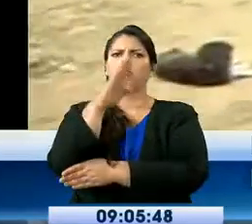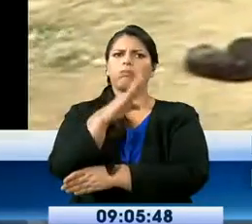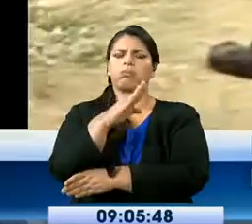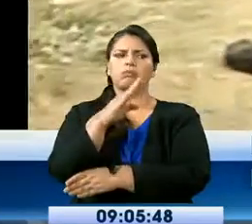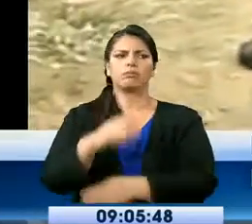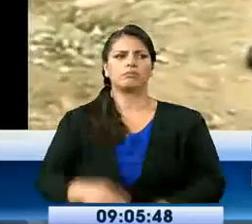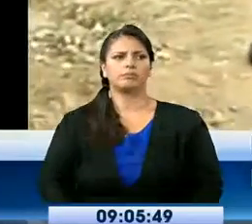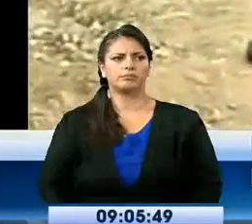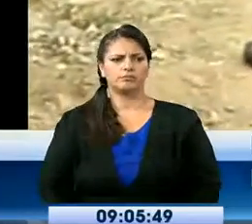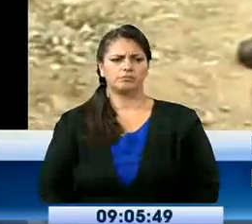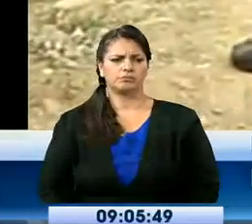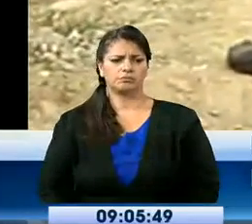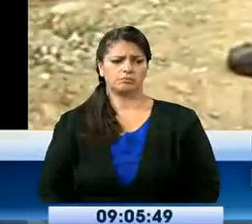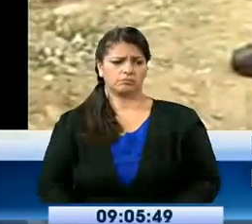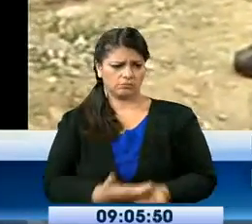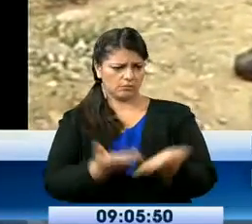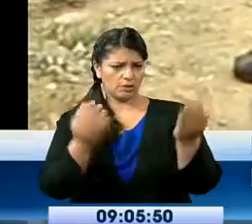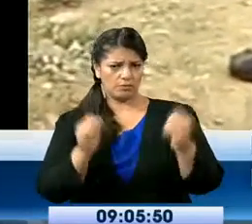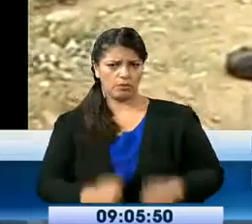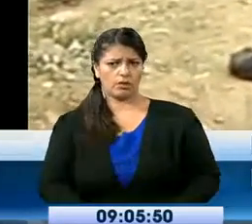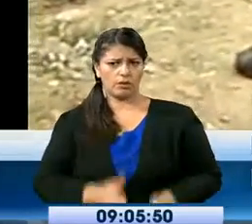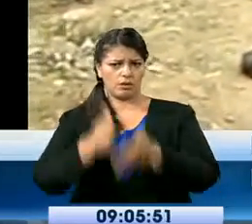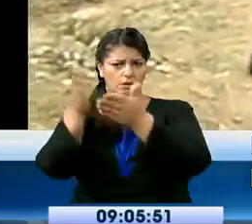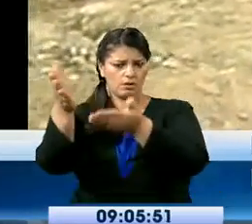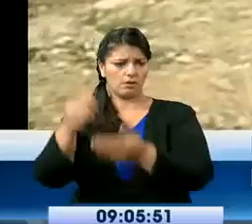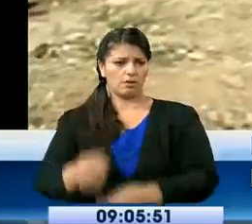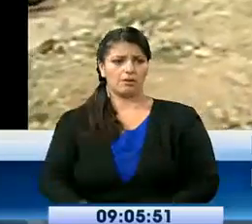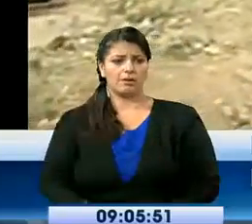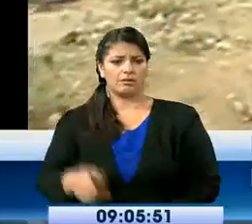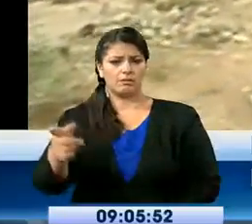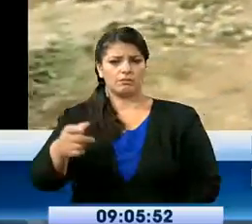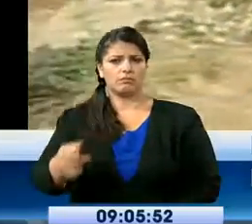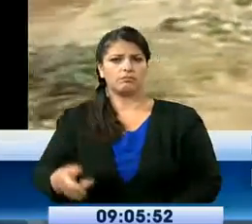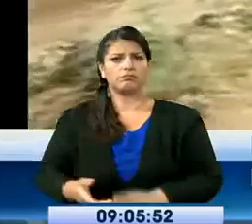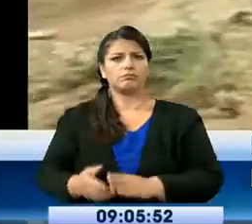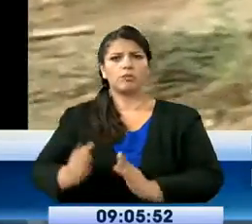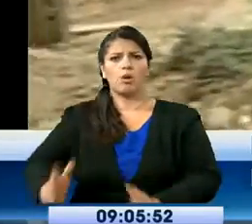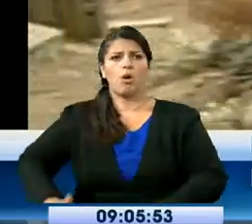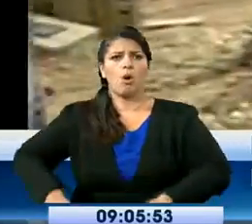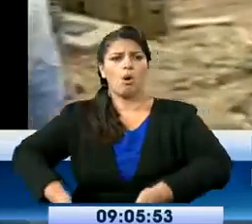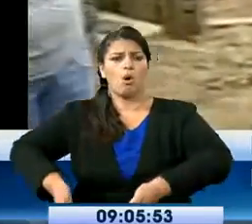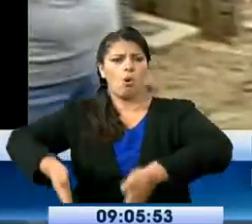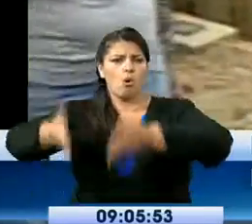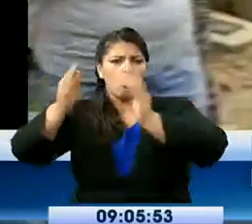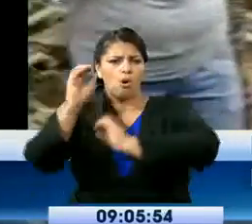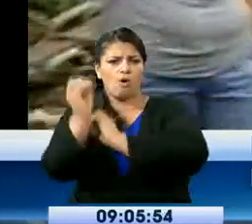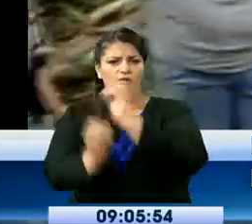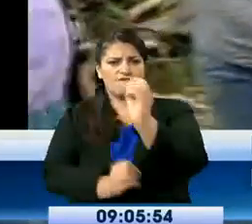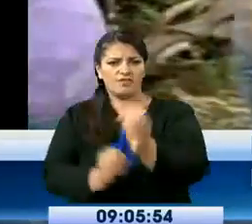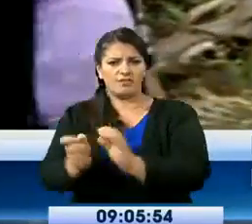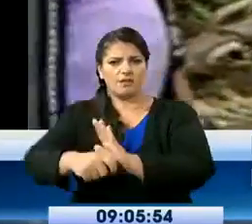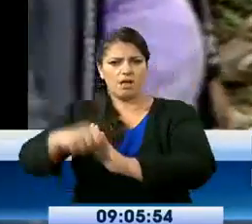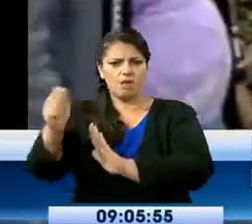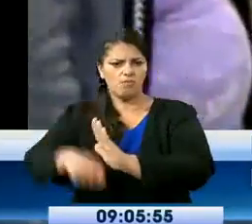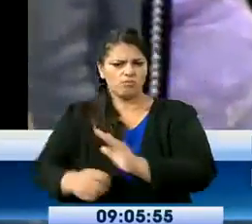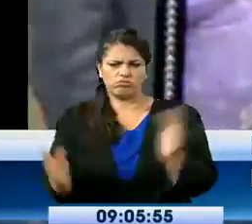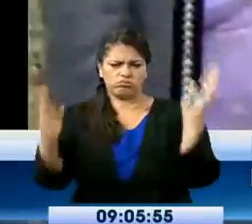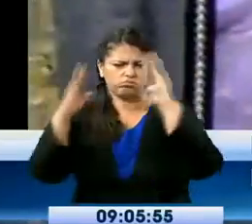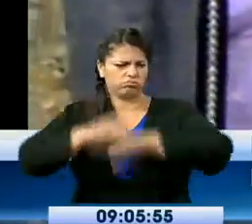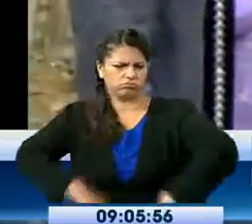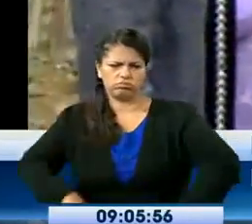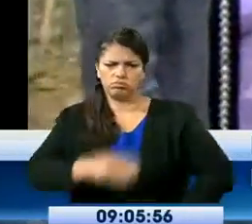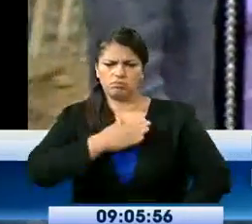una demanda, una queja en la Defensoría del Pueblo, para que ya no esté... Oiga, porque ustedes van a vivir, ustedes, sus nietos, sus hijos,